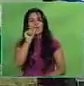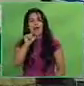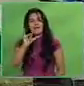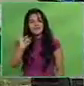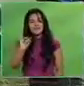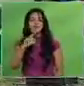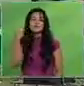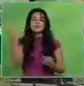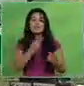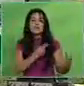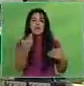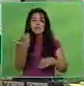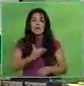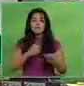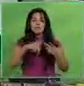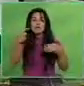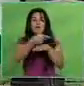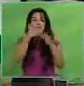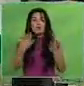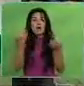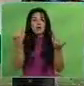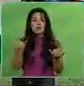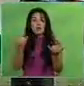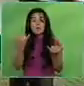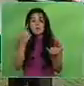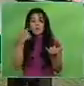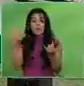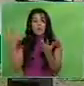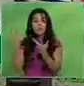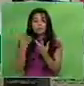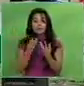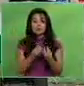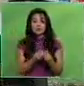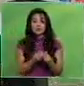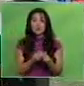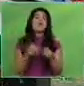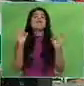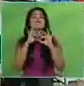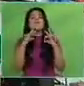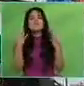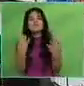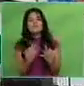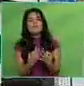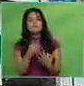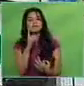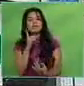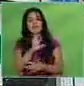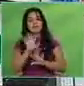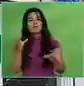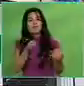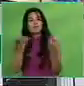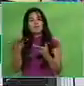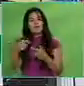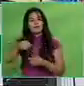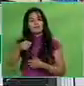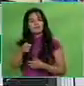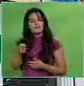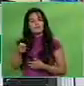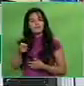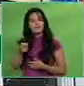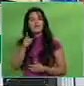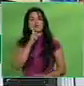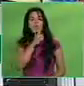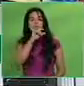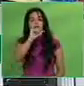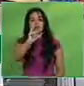alcalde, al gobernador, vamos aquí con la familia beneficiada,